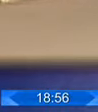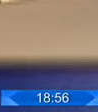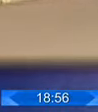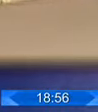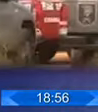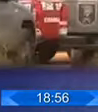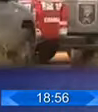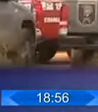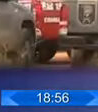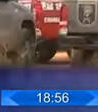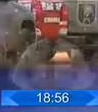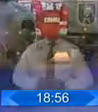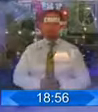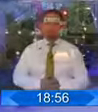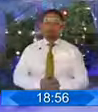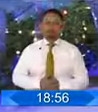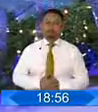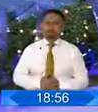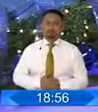Brasil.